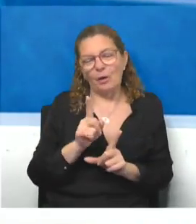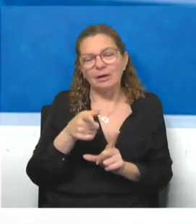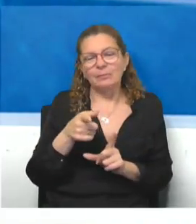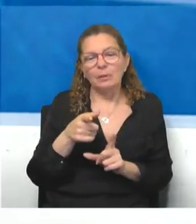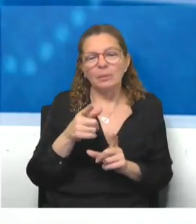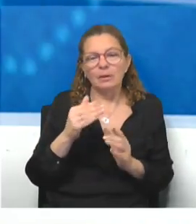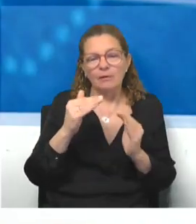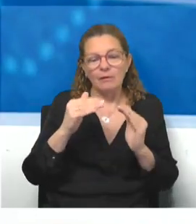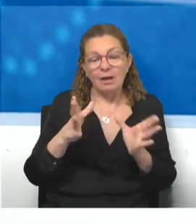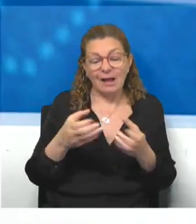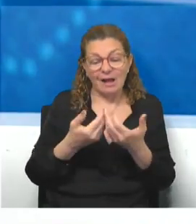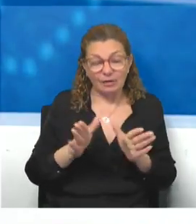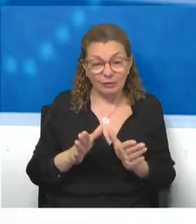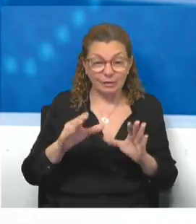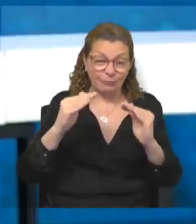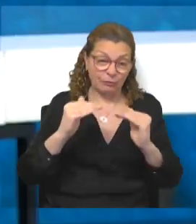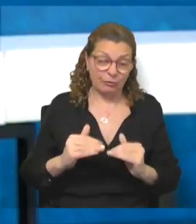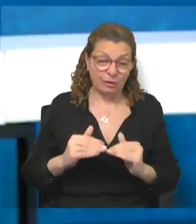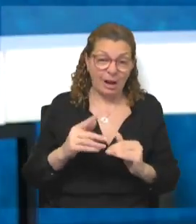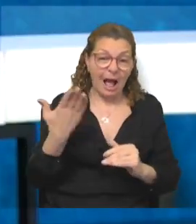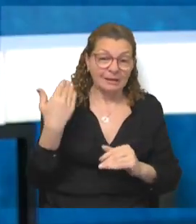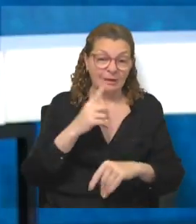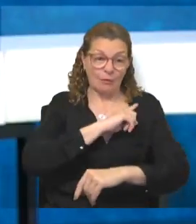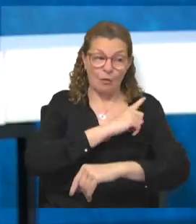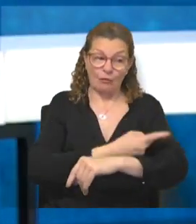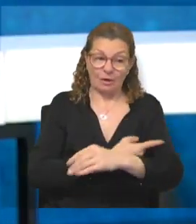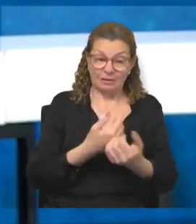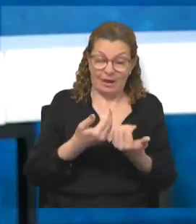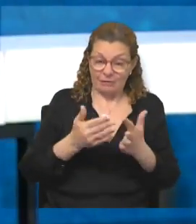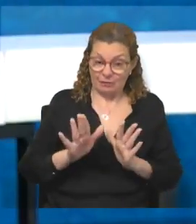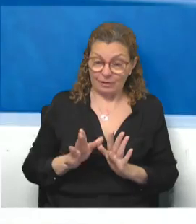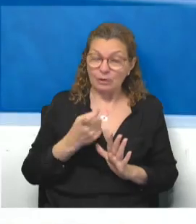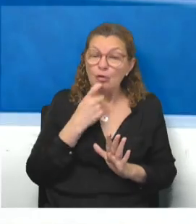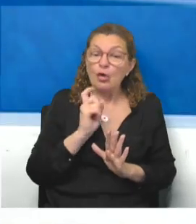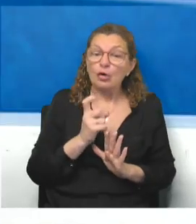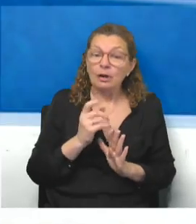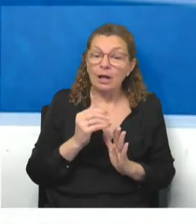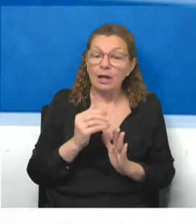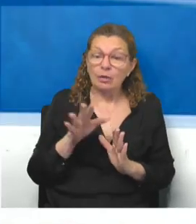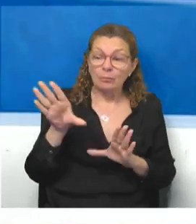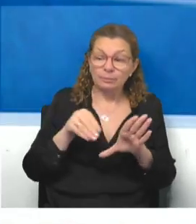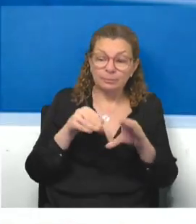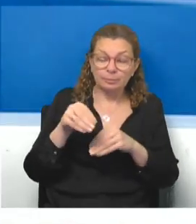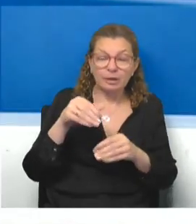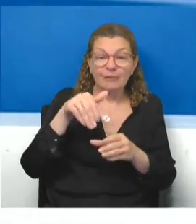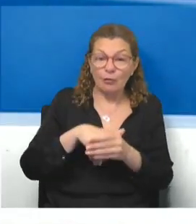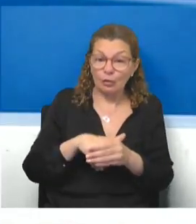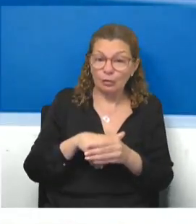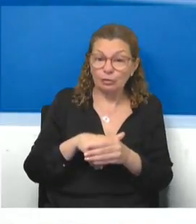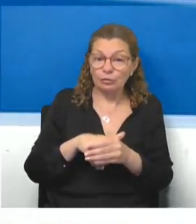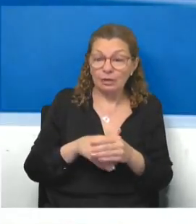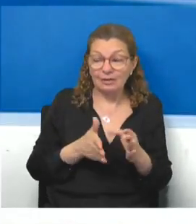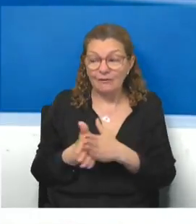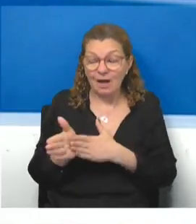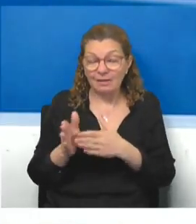debilitamiento de Cabildo en la otra elec había un fortalecimiento de Cabildo que quizás partido Colorado Está acaparando también ese voto esa fuga de